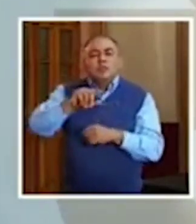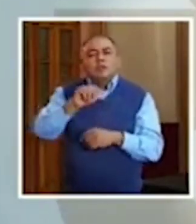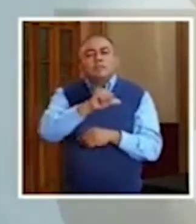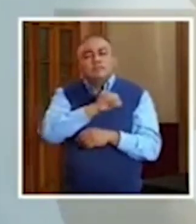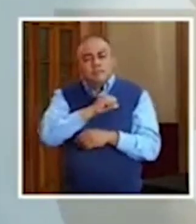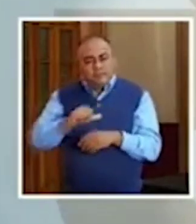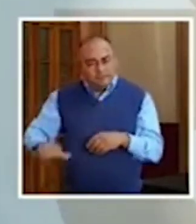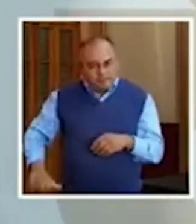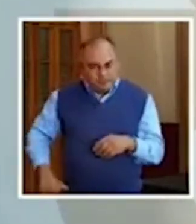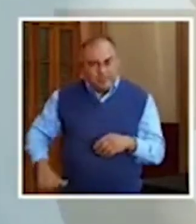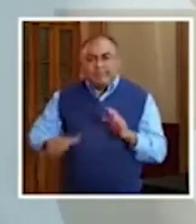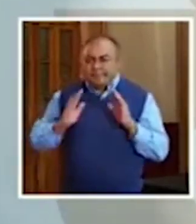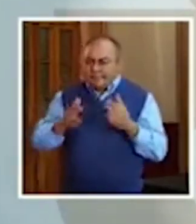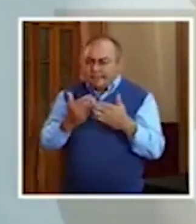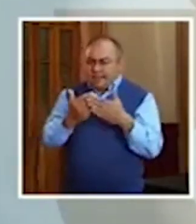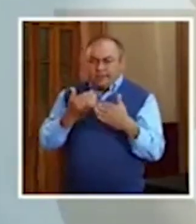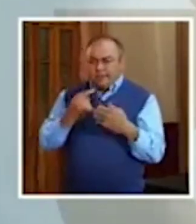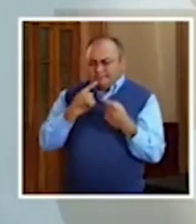he hablado con la mayoría,